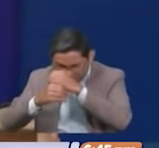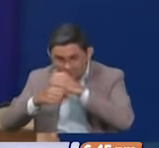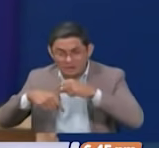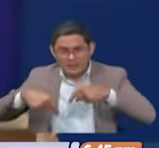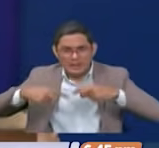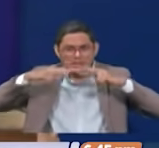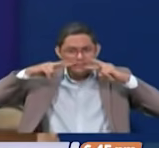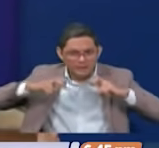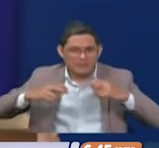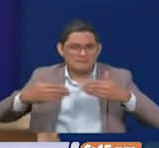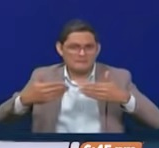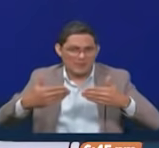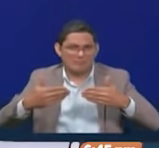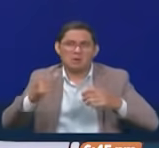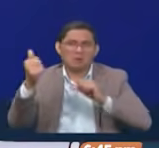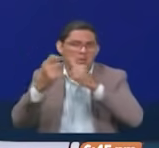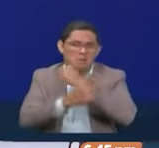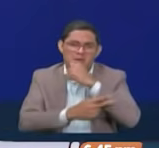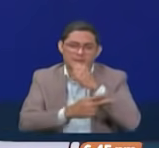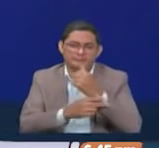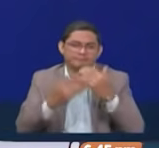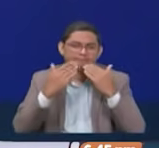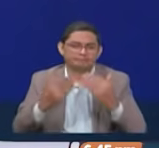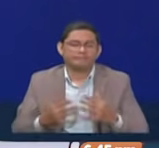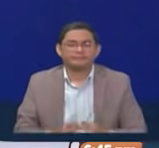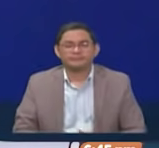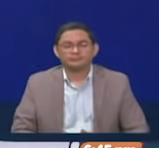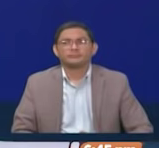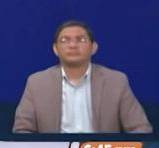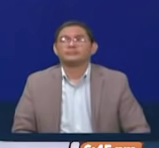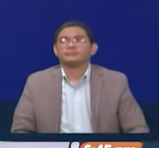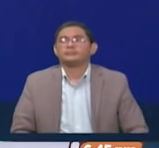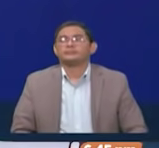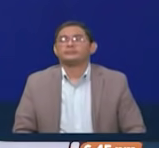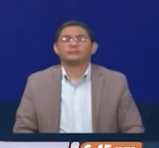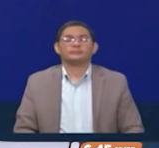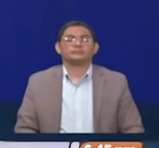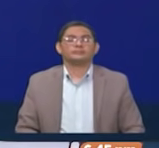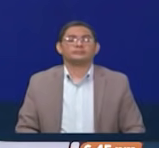región buenas noches panamá muchas gracias doctor